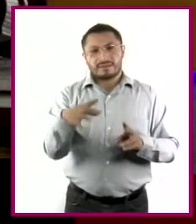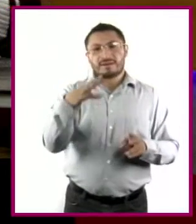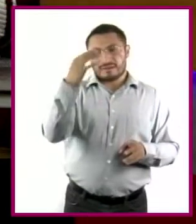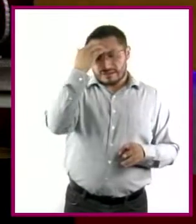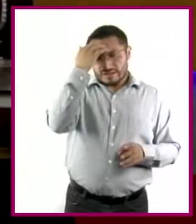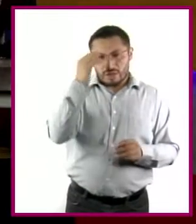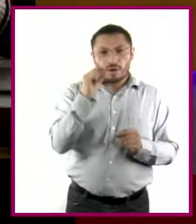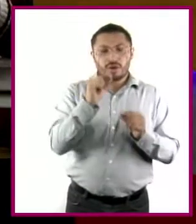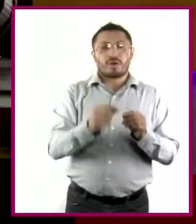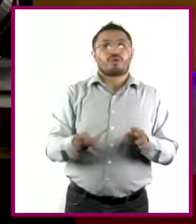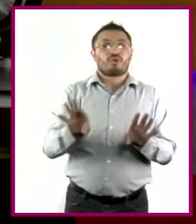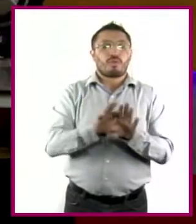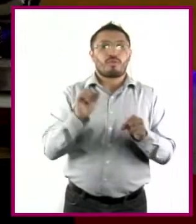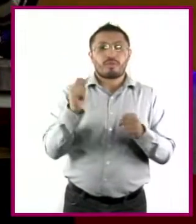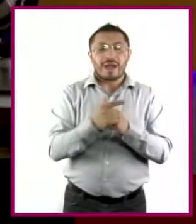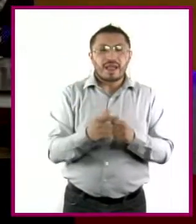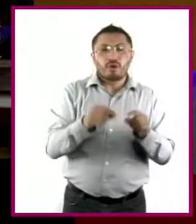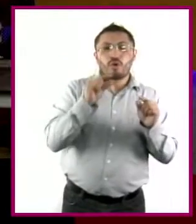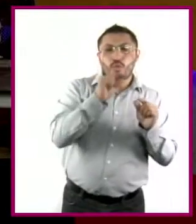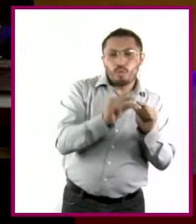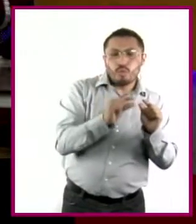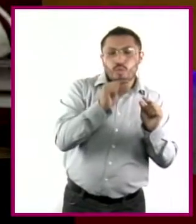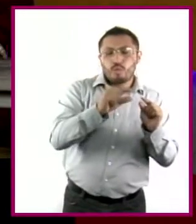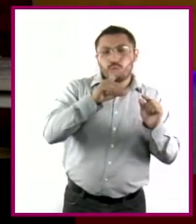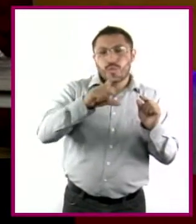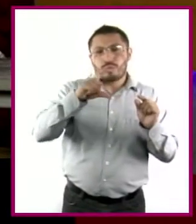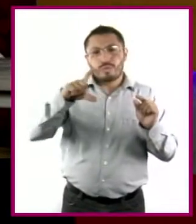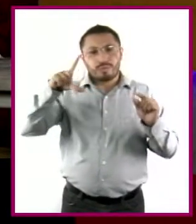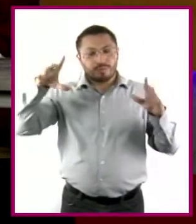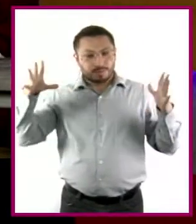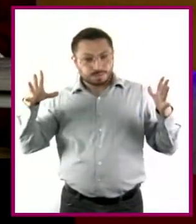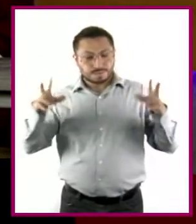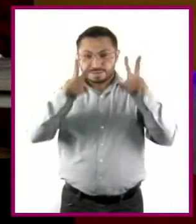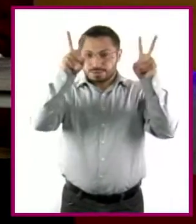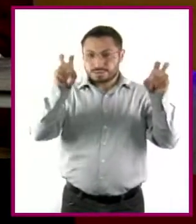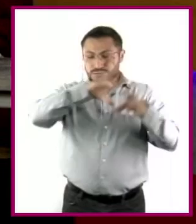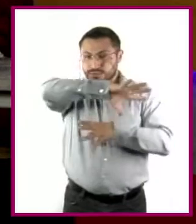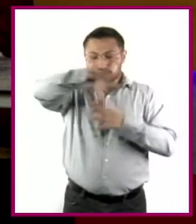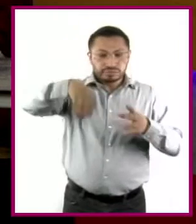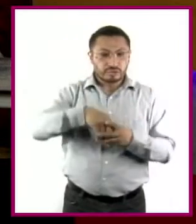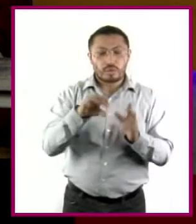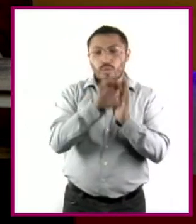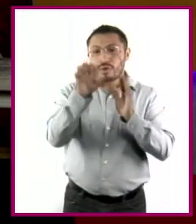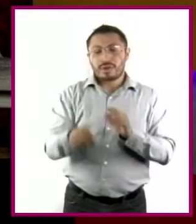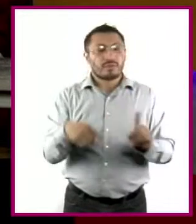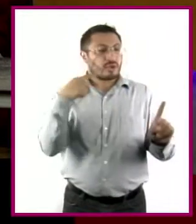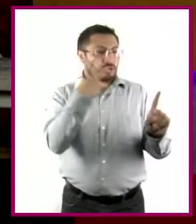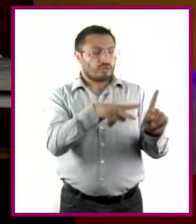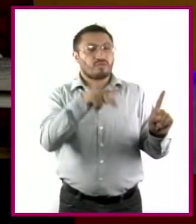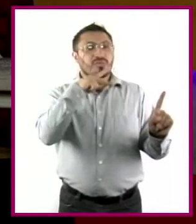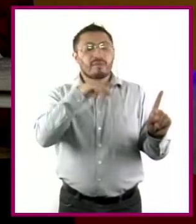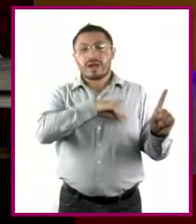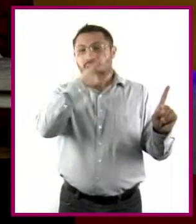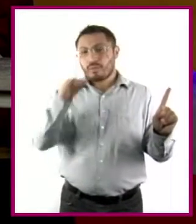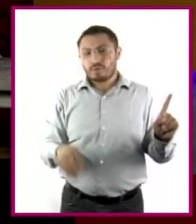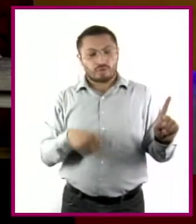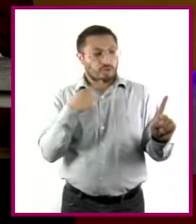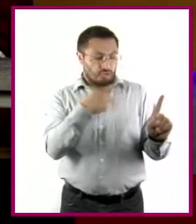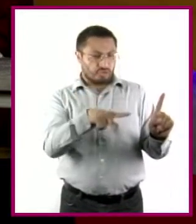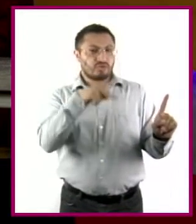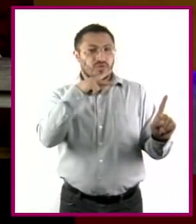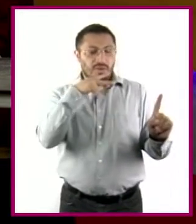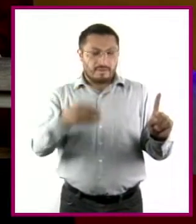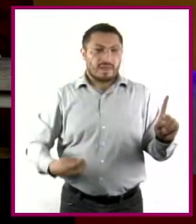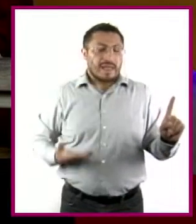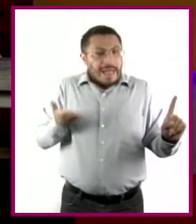conocimiento que parte de lo particular y de ahí va a lo general. ¿Ejemplos? El papá de Juan murió. Su padre era un ser